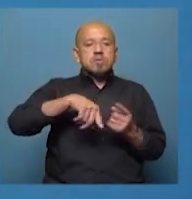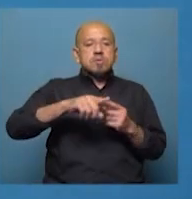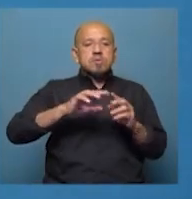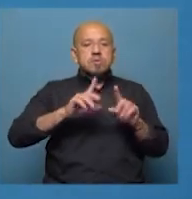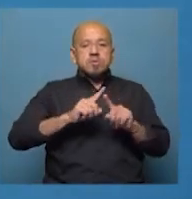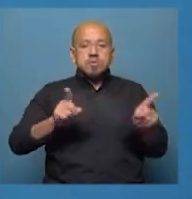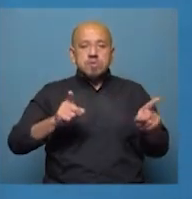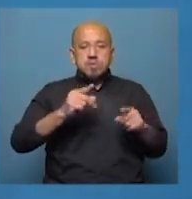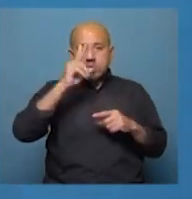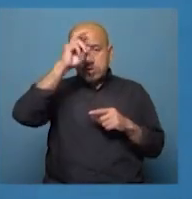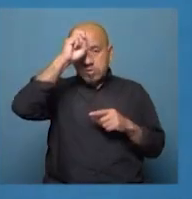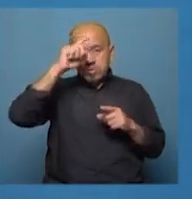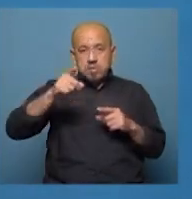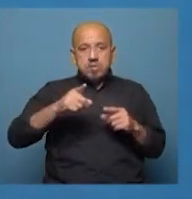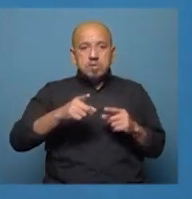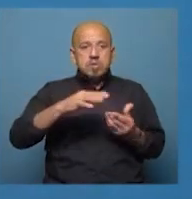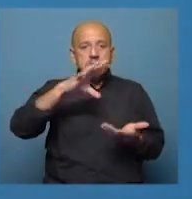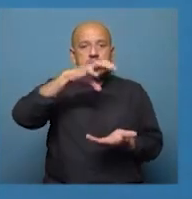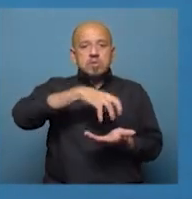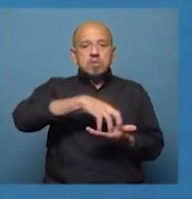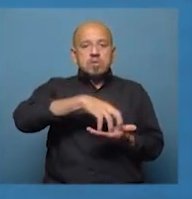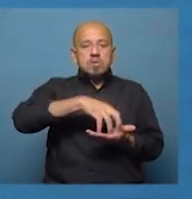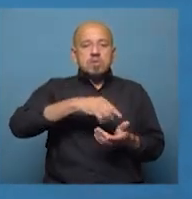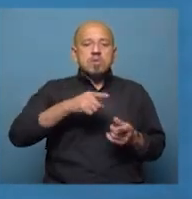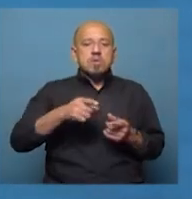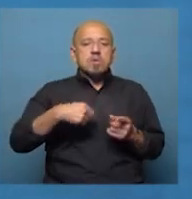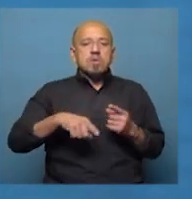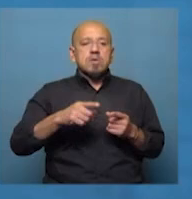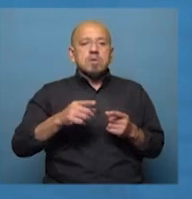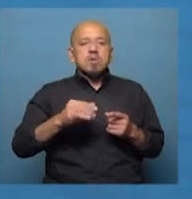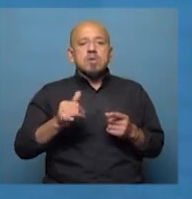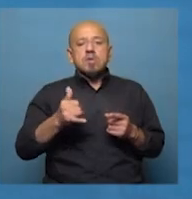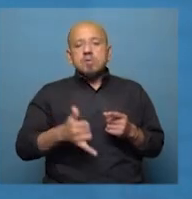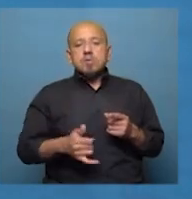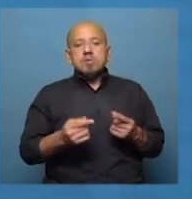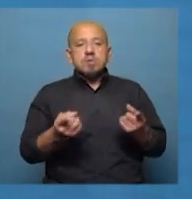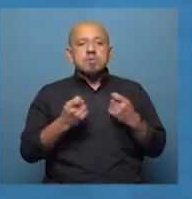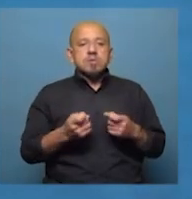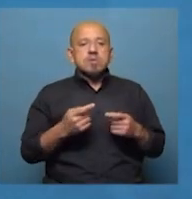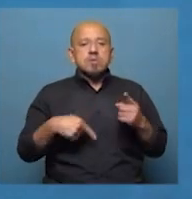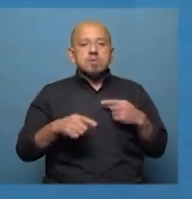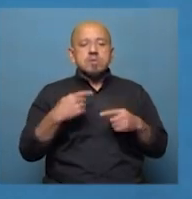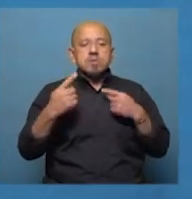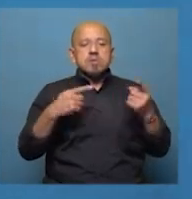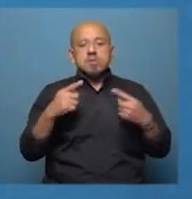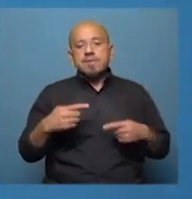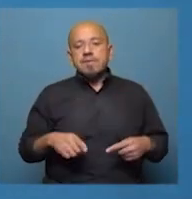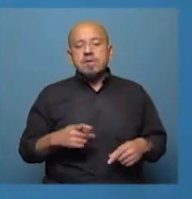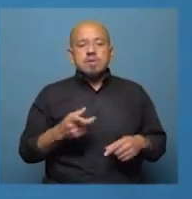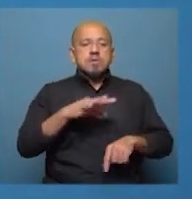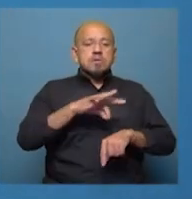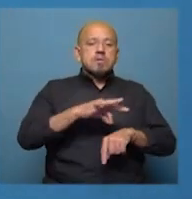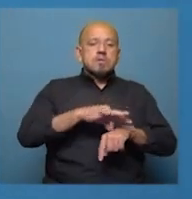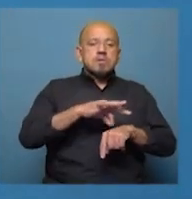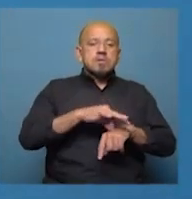hospital El edificio es la cáscara eso tiene que estar con todos los recursos humanos que se necesita las distintas especialidades los